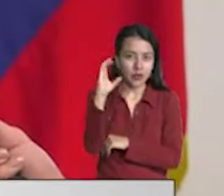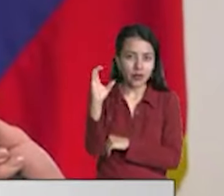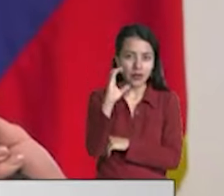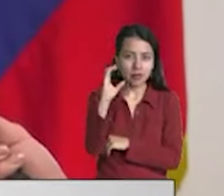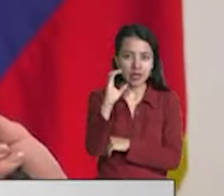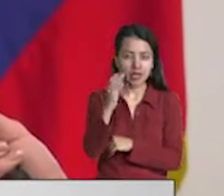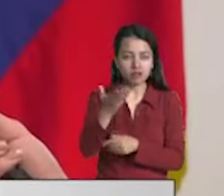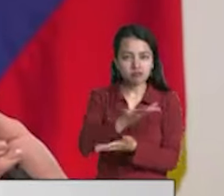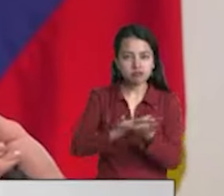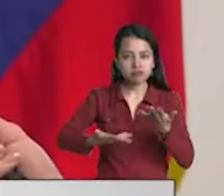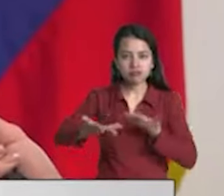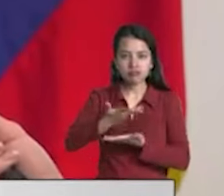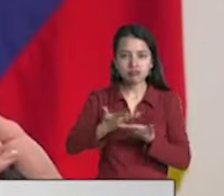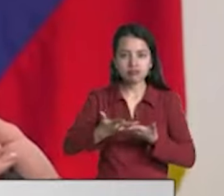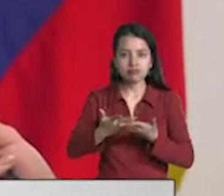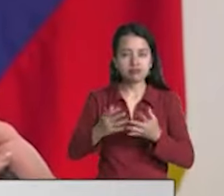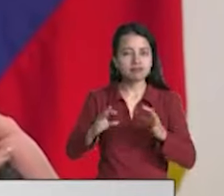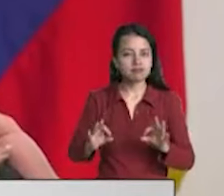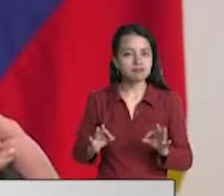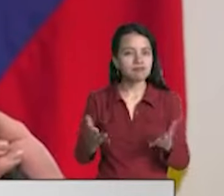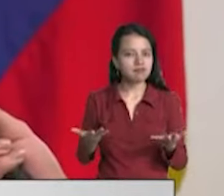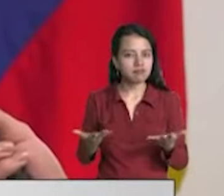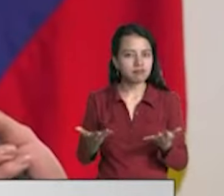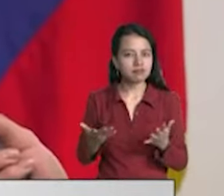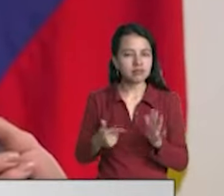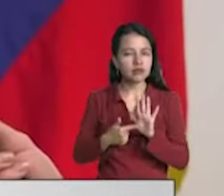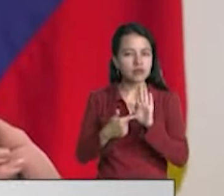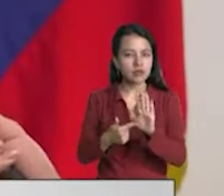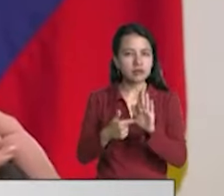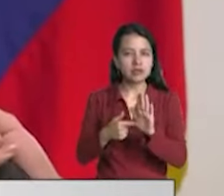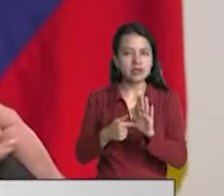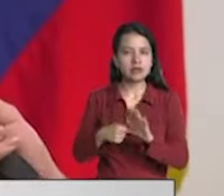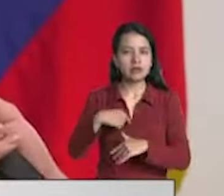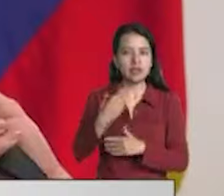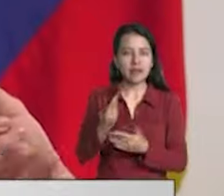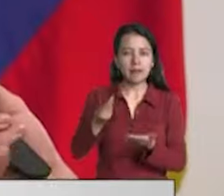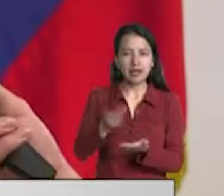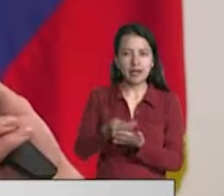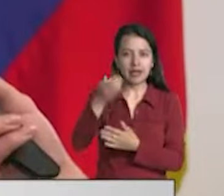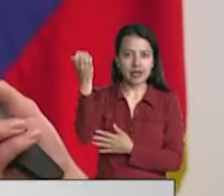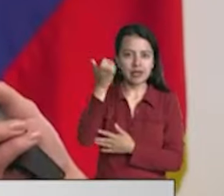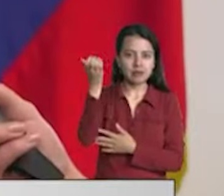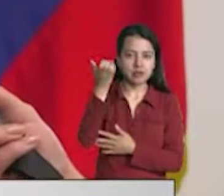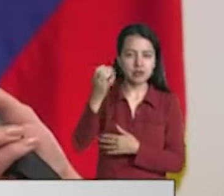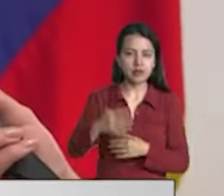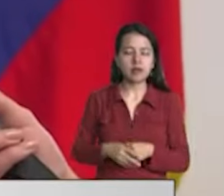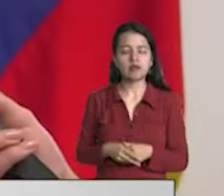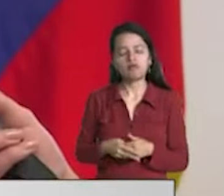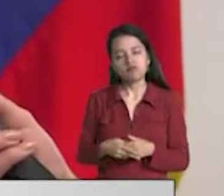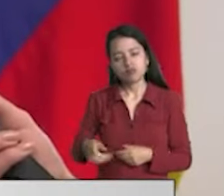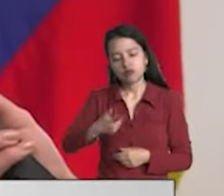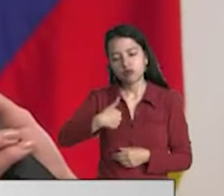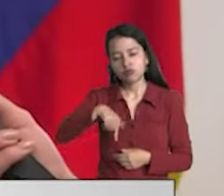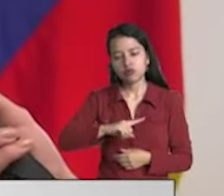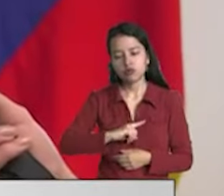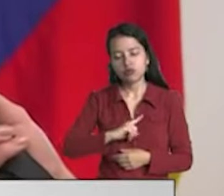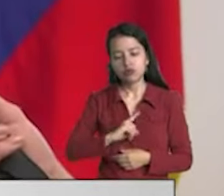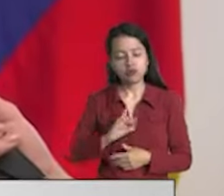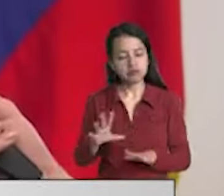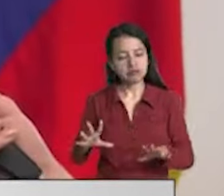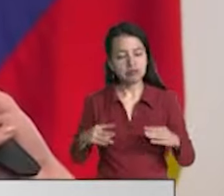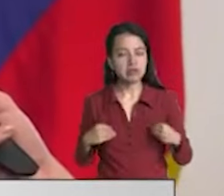estos recursos sean exclusivamente para pagar las pensiones. Por esa razón, acogimos de manera gustosa